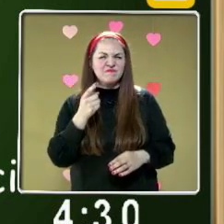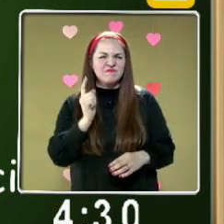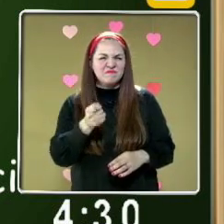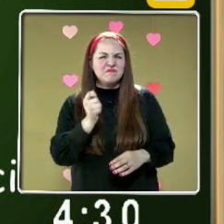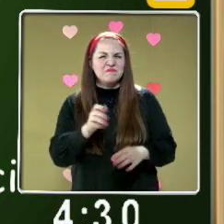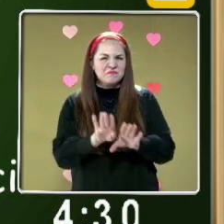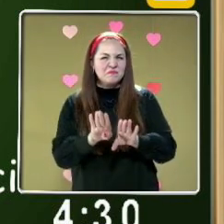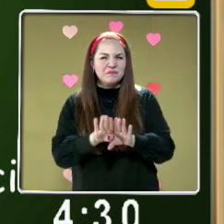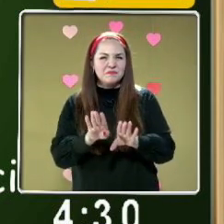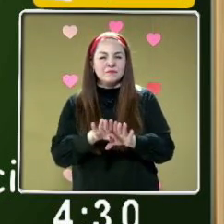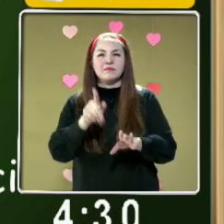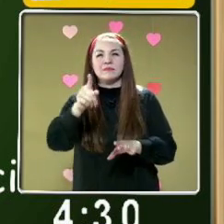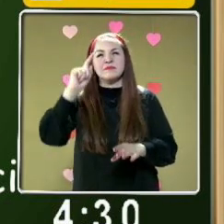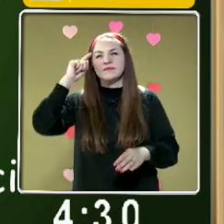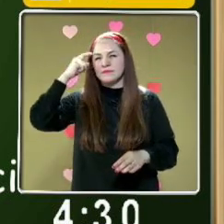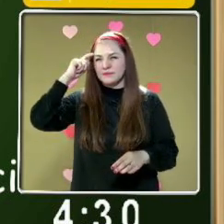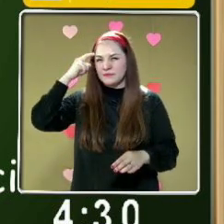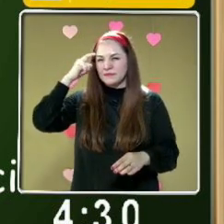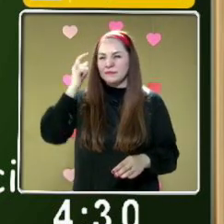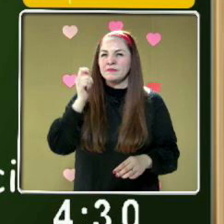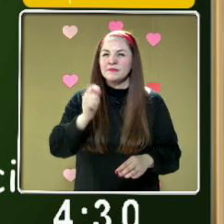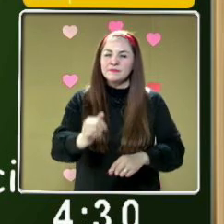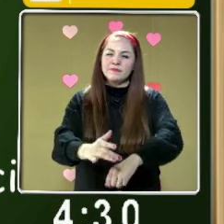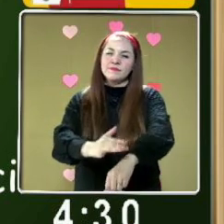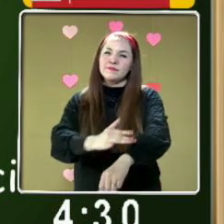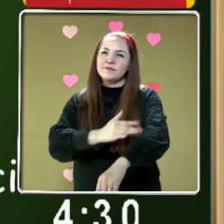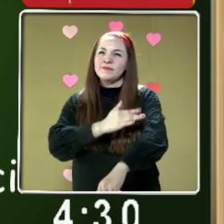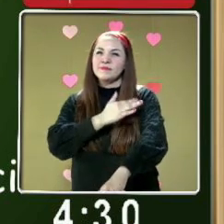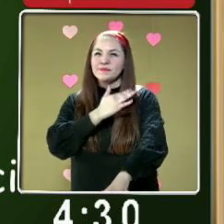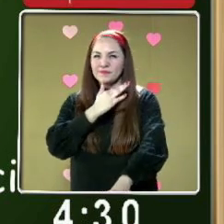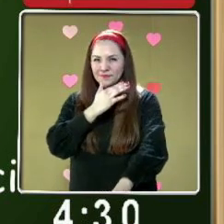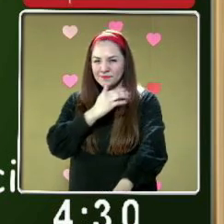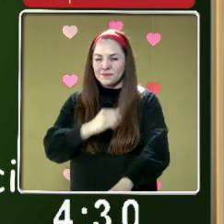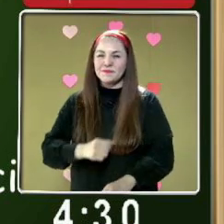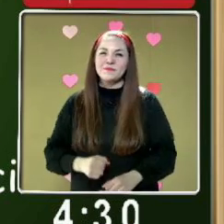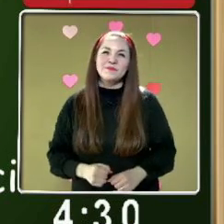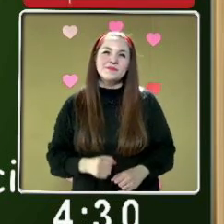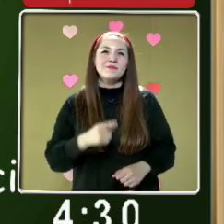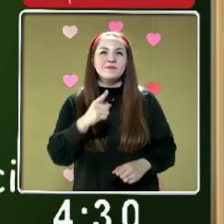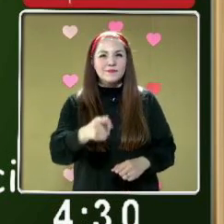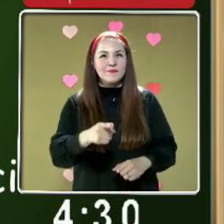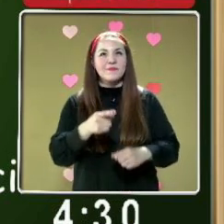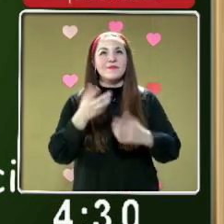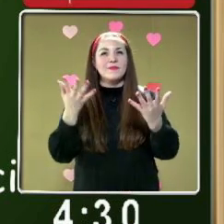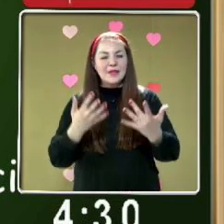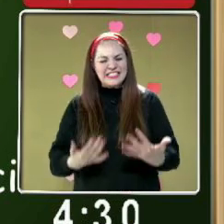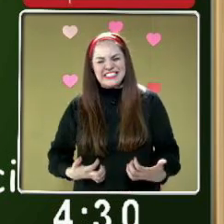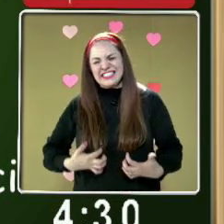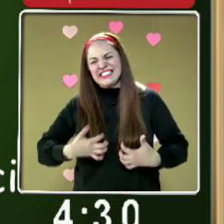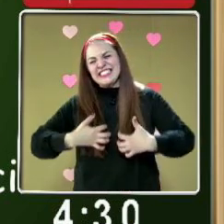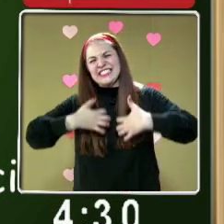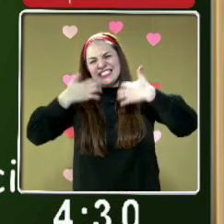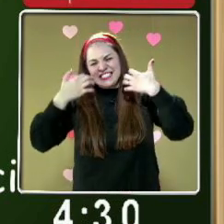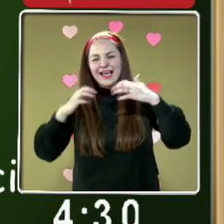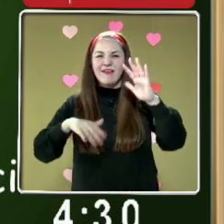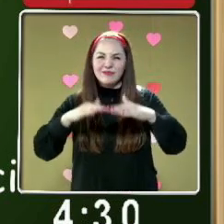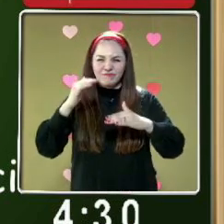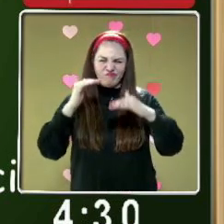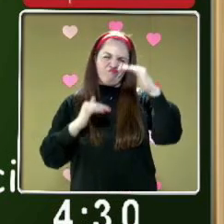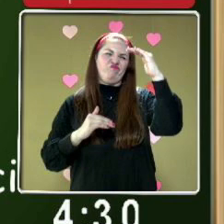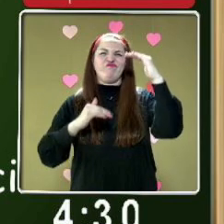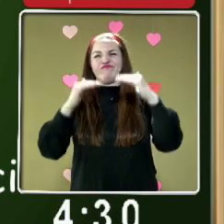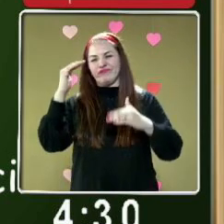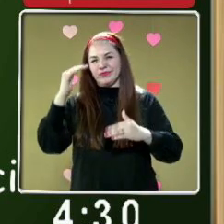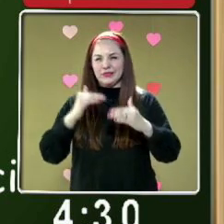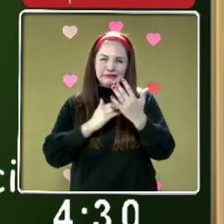le cuento. El enojo, maestra, es una emoción. Es una emoción que nos altera nuestro ánimo. Yo creo que todas